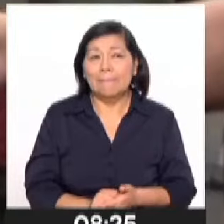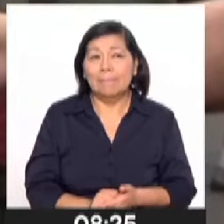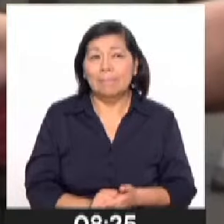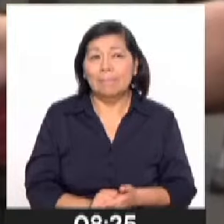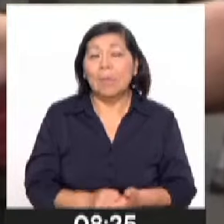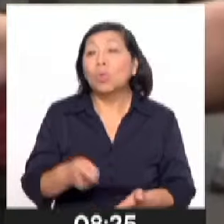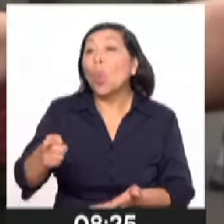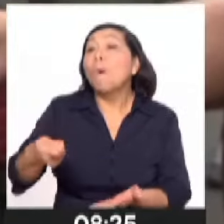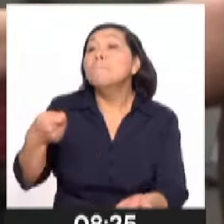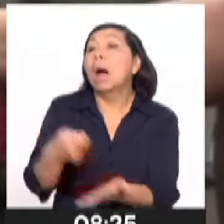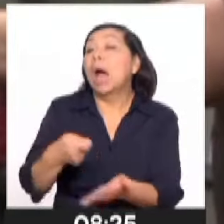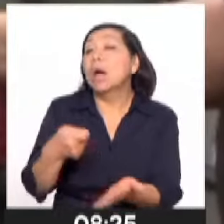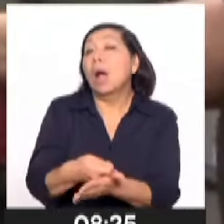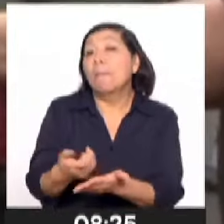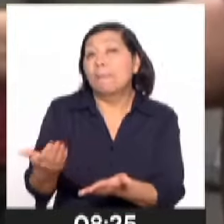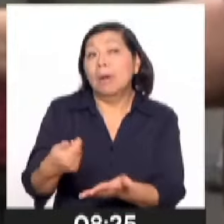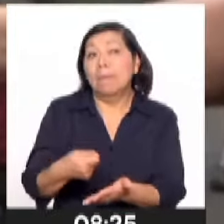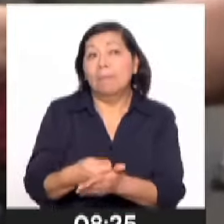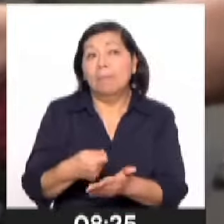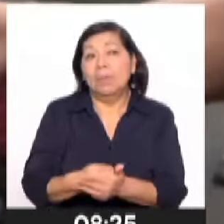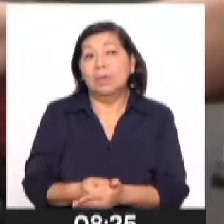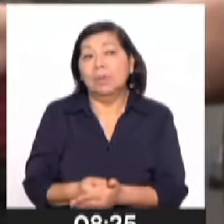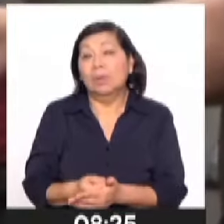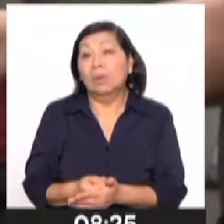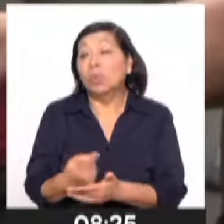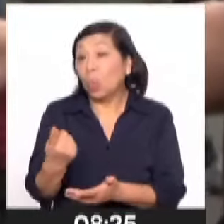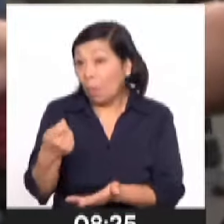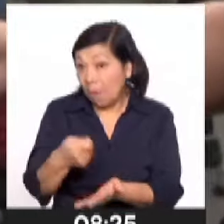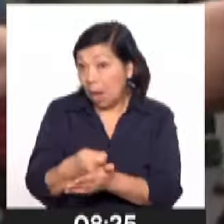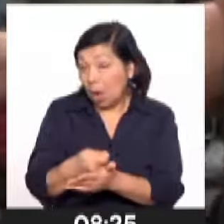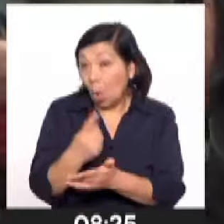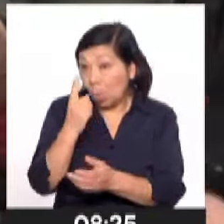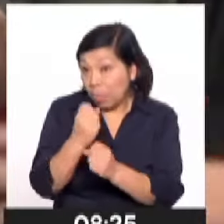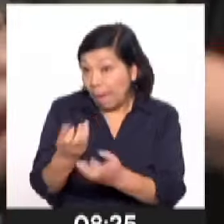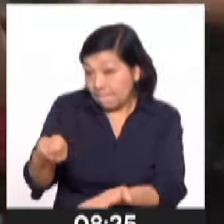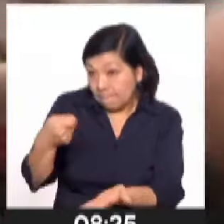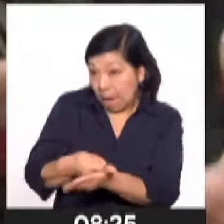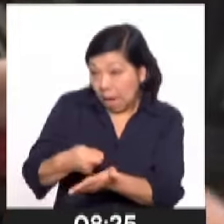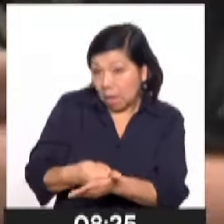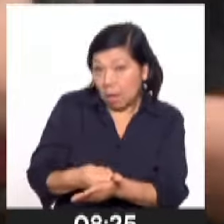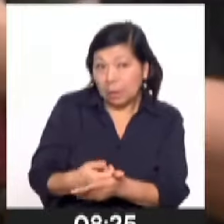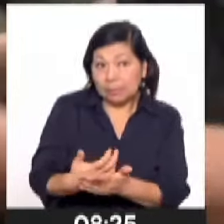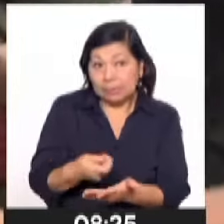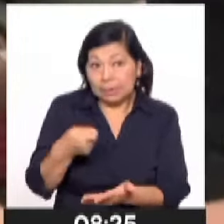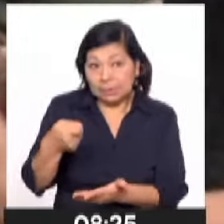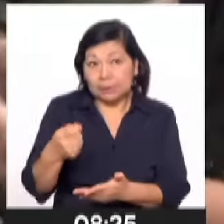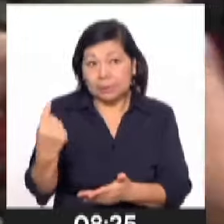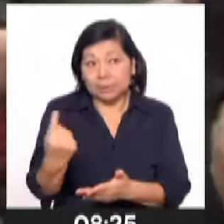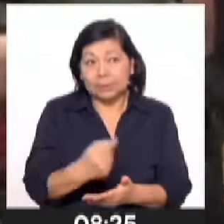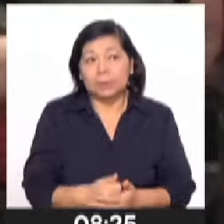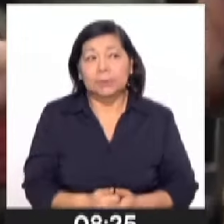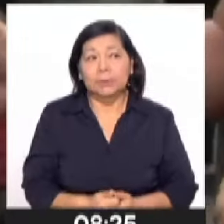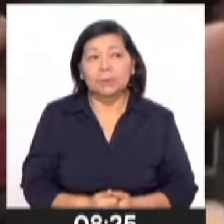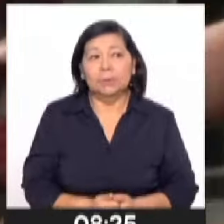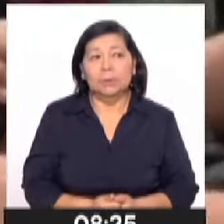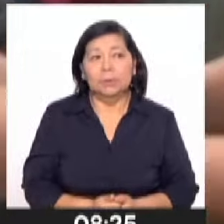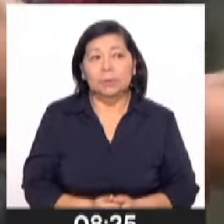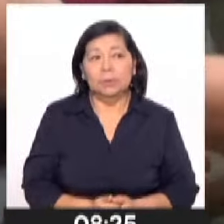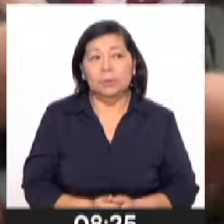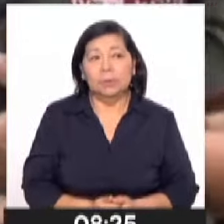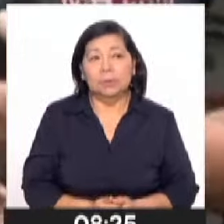hacer el pago 24 horas. Nos da plazos de 24 horas. ¿El pago a la empresa, el pago a cada unidad? ¿Cómo es? A